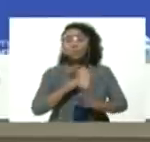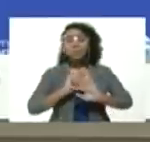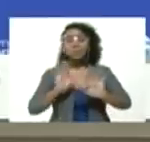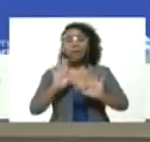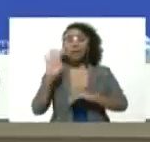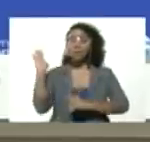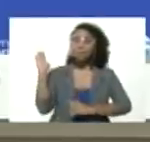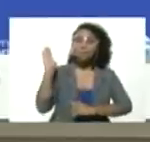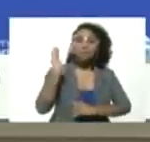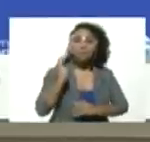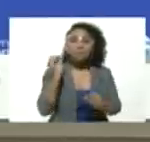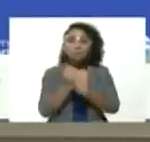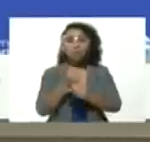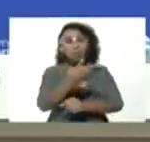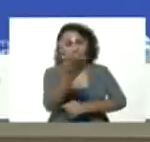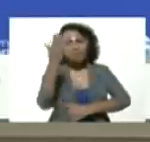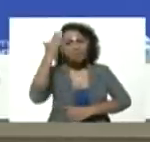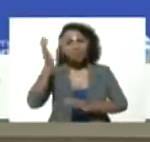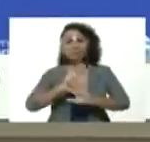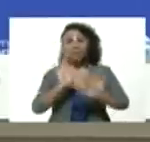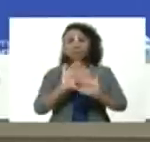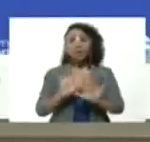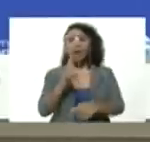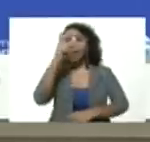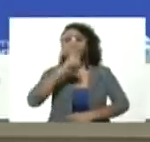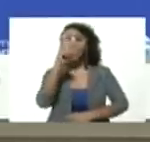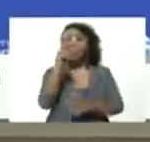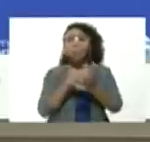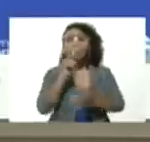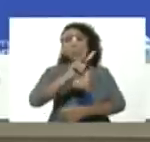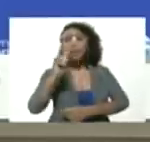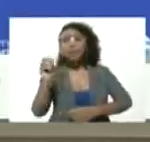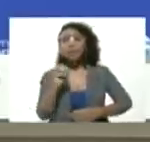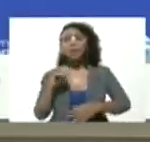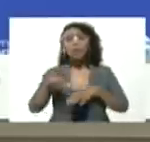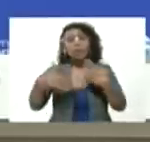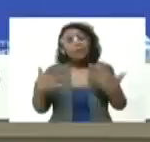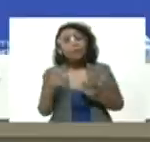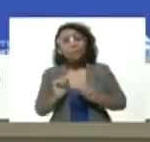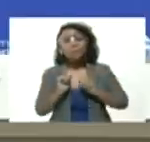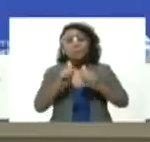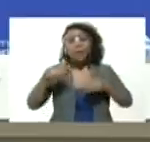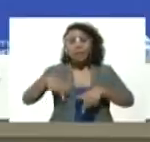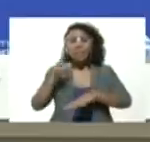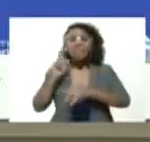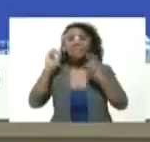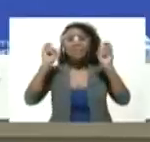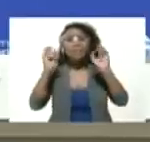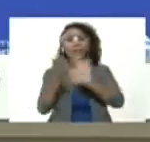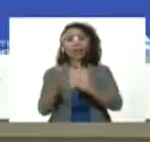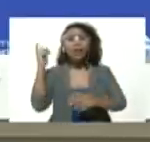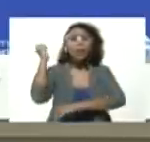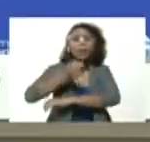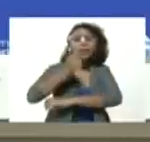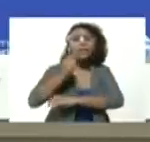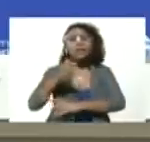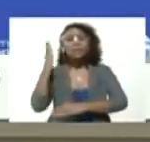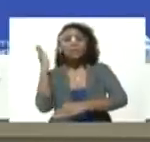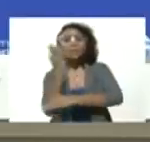habíamos venido, como ustedes bien saben, desde el año 2020, cuando se remitió a este caso ante la Corte Penal